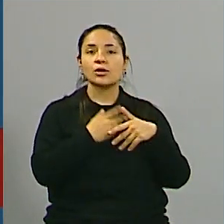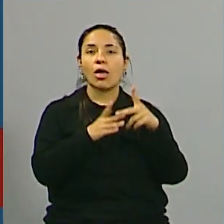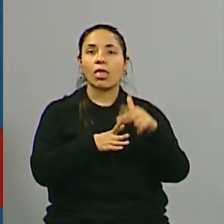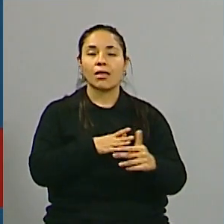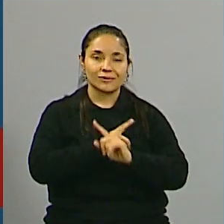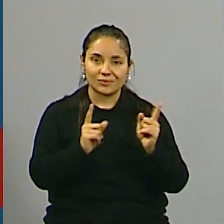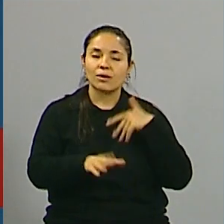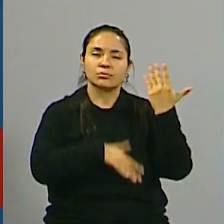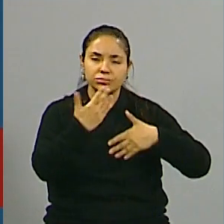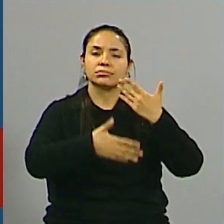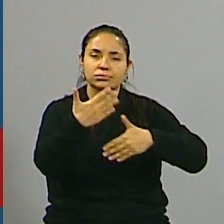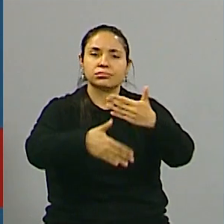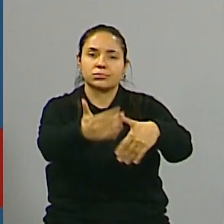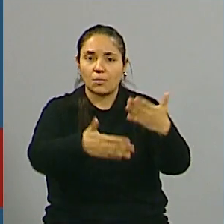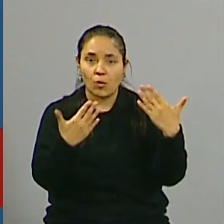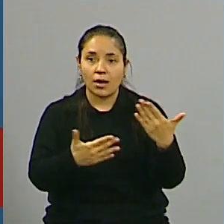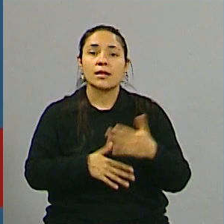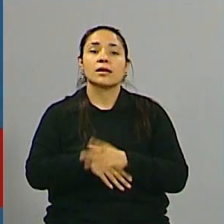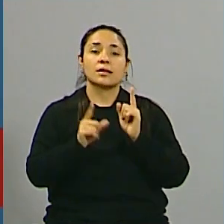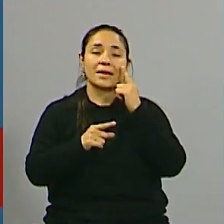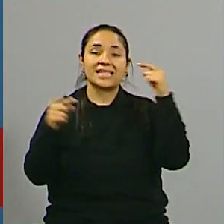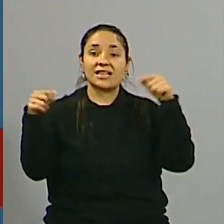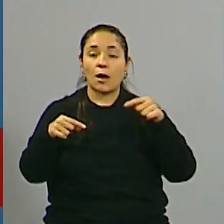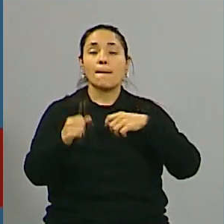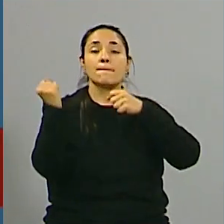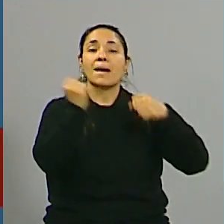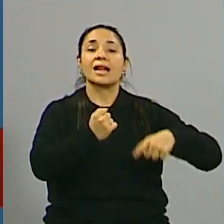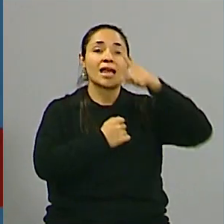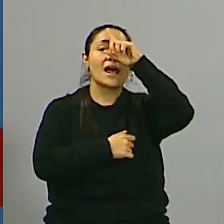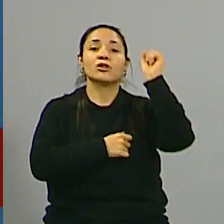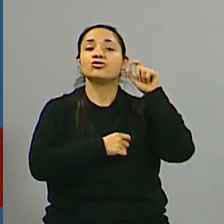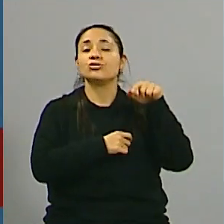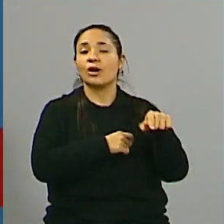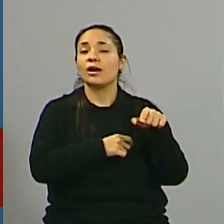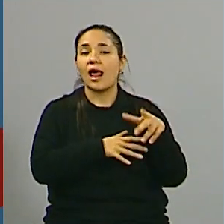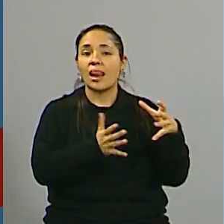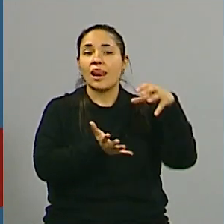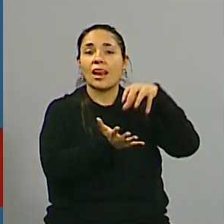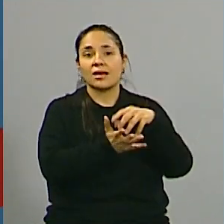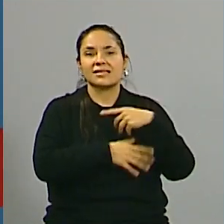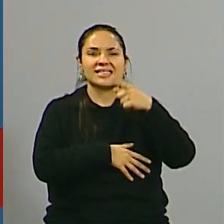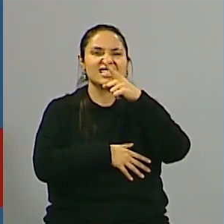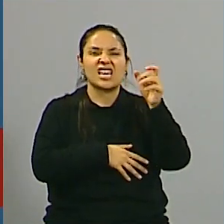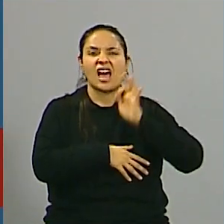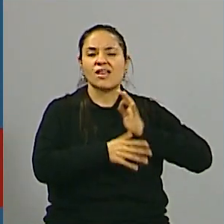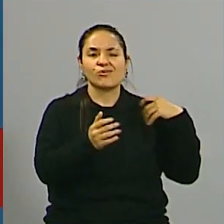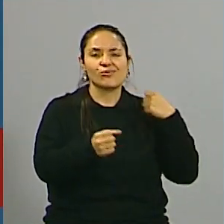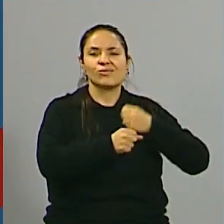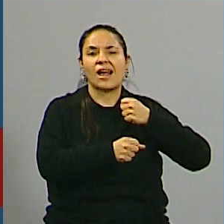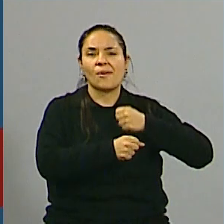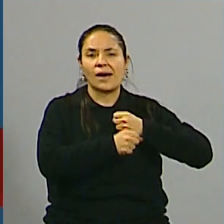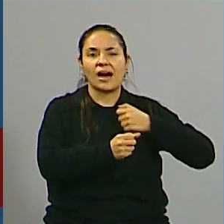Administración de Parques Nacionales, bueno, la institución Parques Nacionales realmente tiene más de 100 años, es